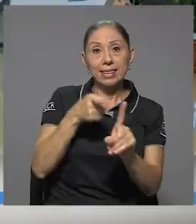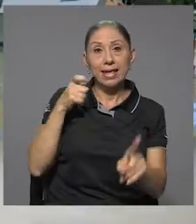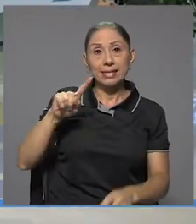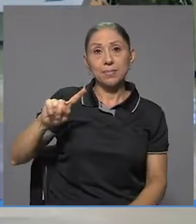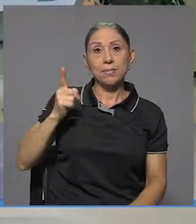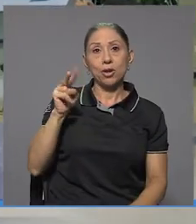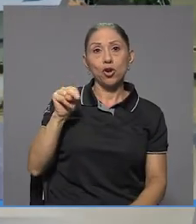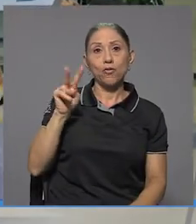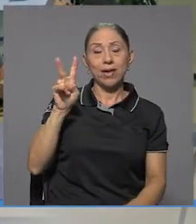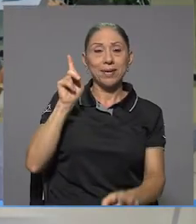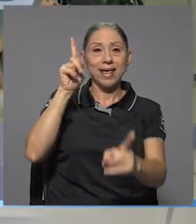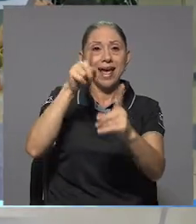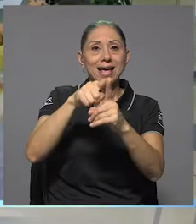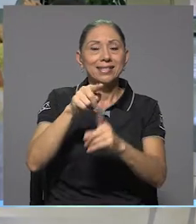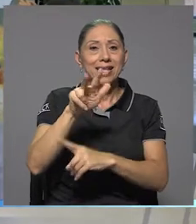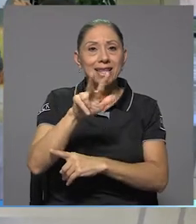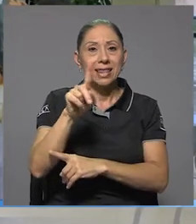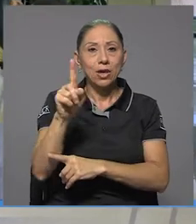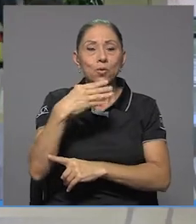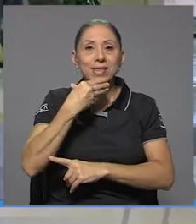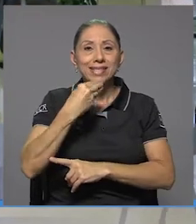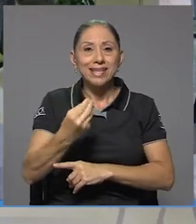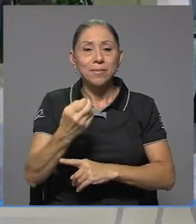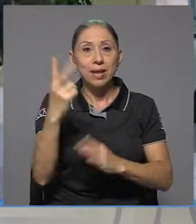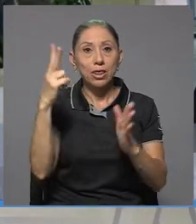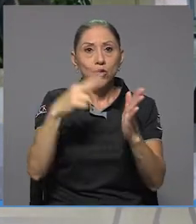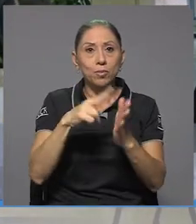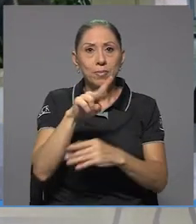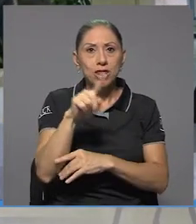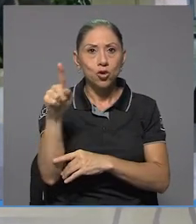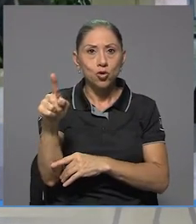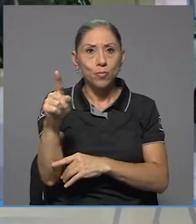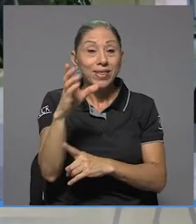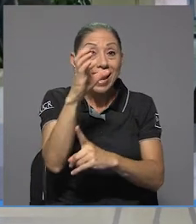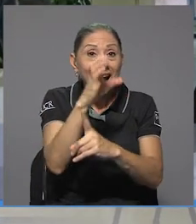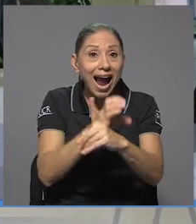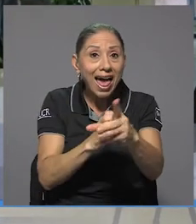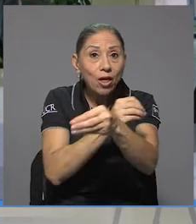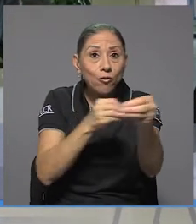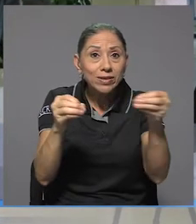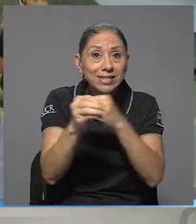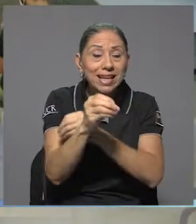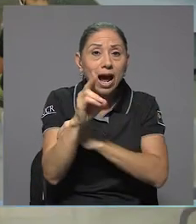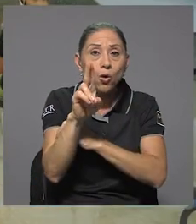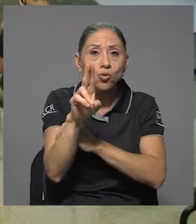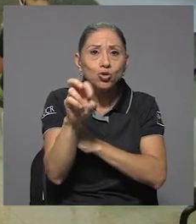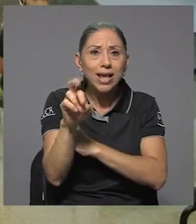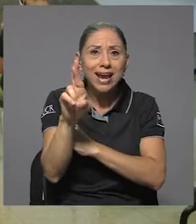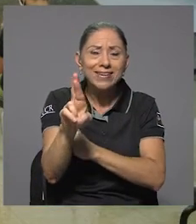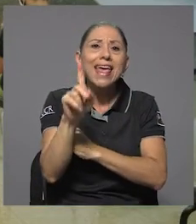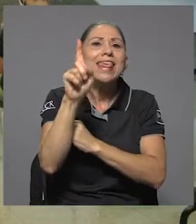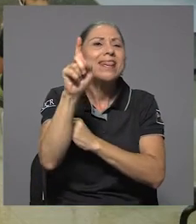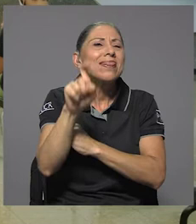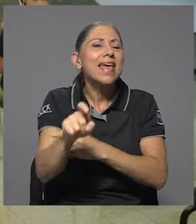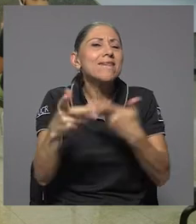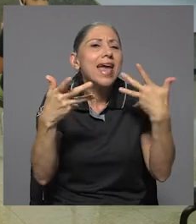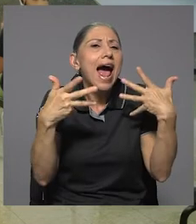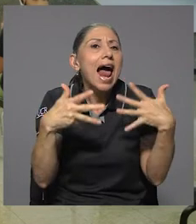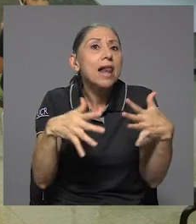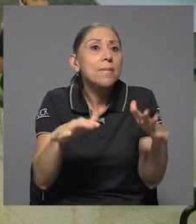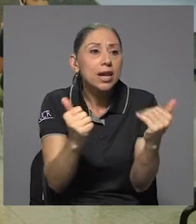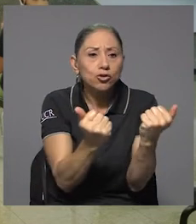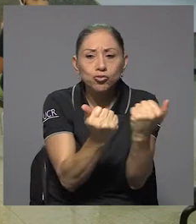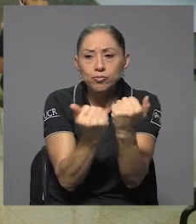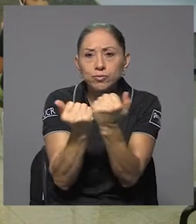Desde el 1 de noviembre y hasta el 31 de diciembre de 2021, cada oficina de la UCR deberá estar ocupada al menos en